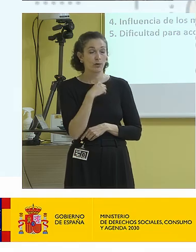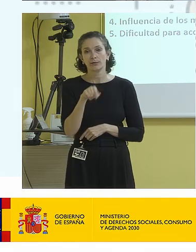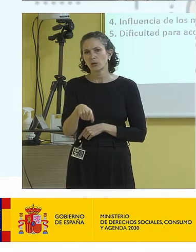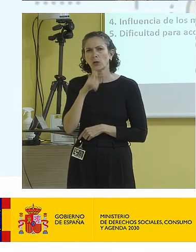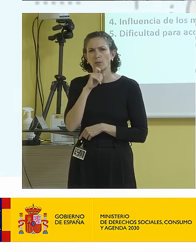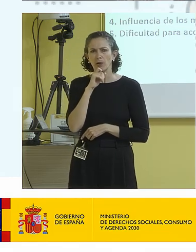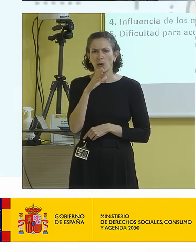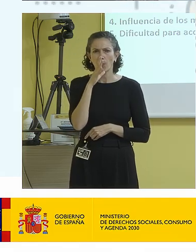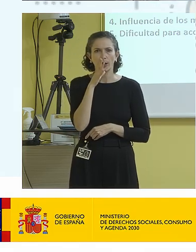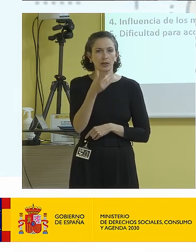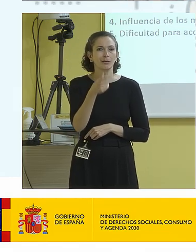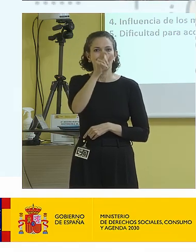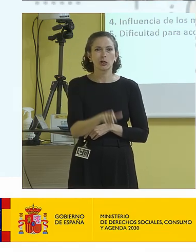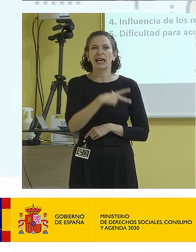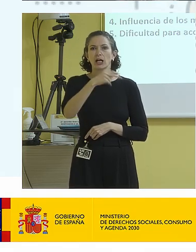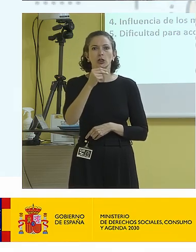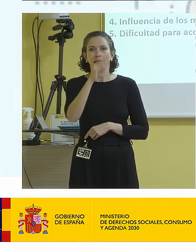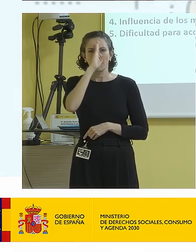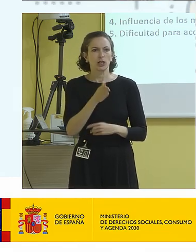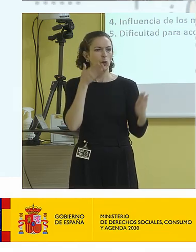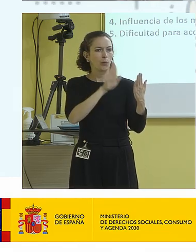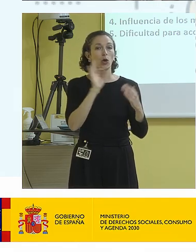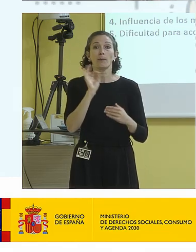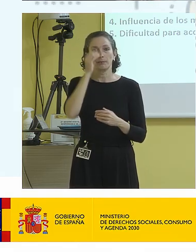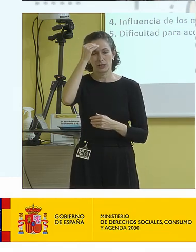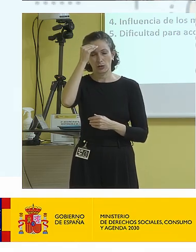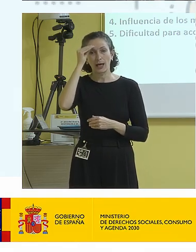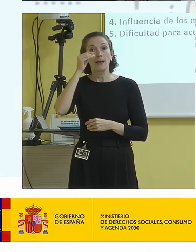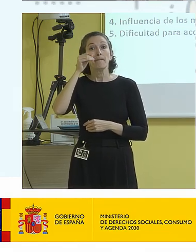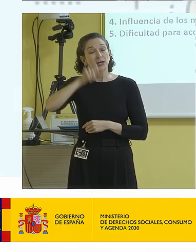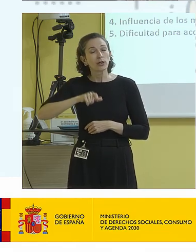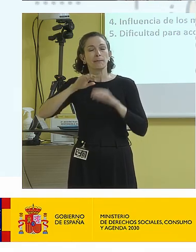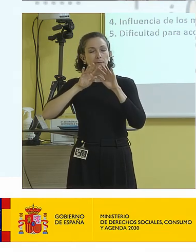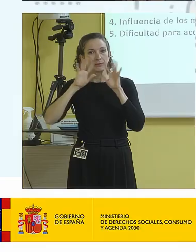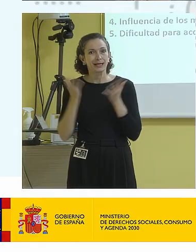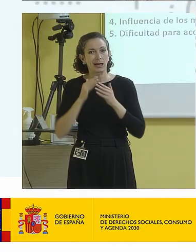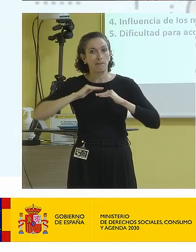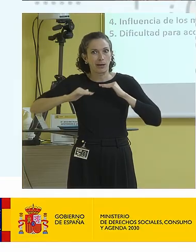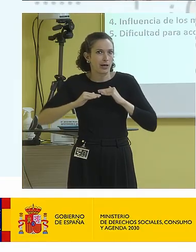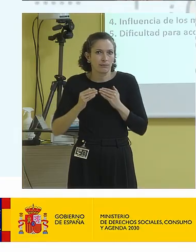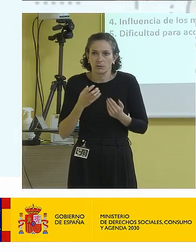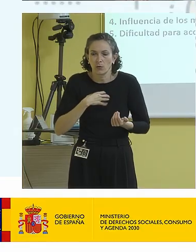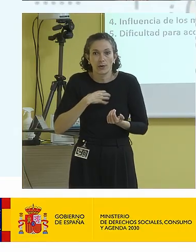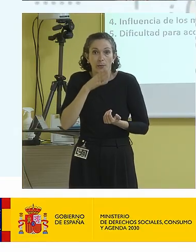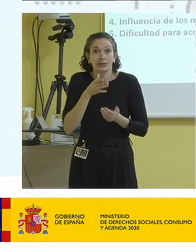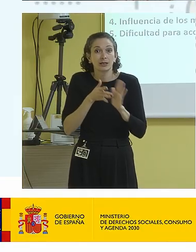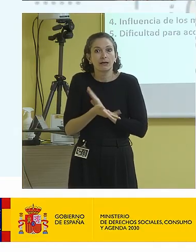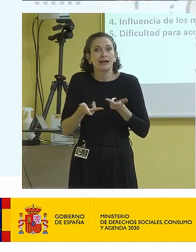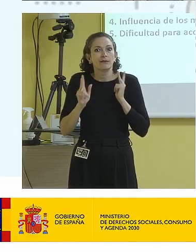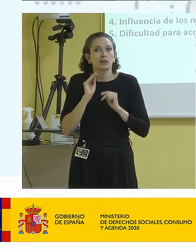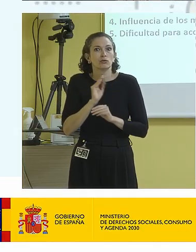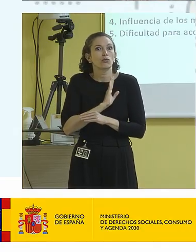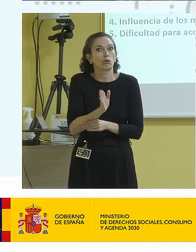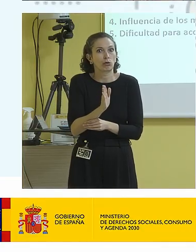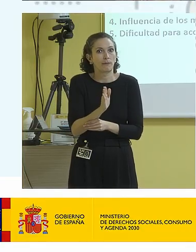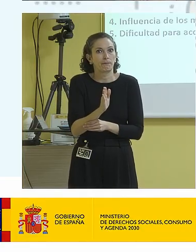confrontar directamente contra un negacionista o contra un terraplanista o contra una persona que tiene neuromitos, porque atentas contra su libertad. Entonces habrá que